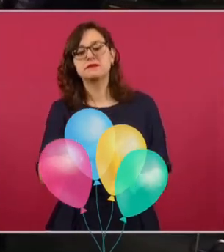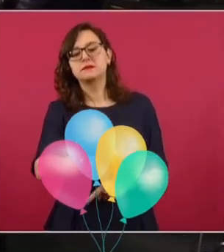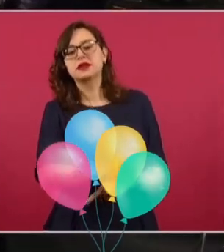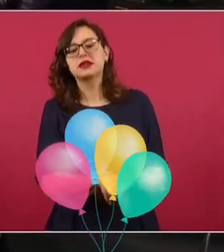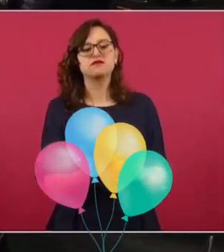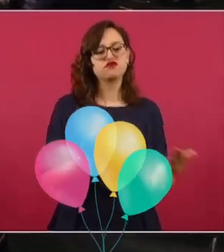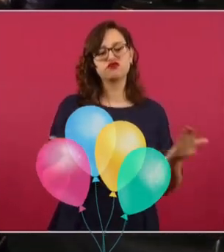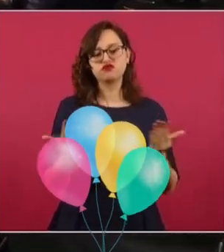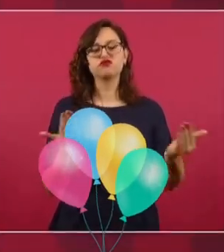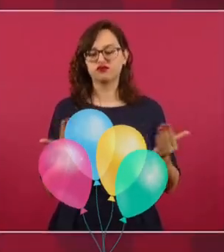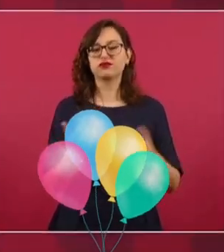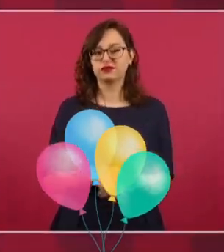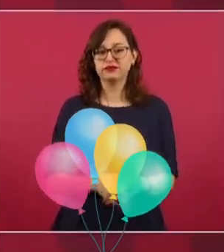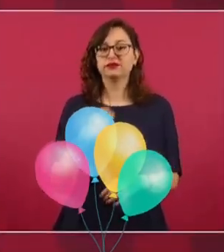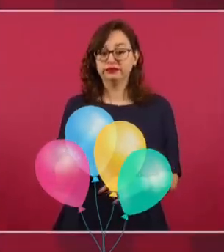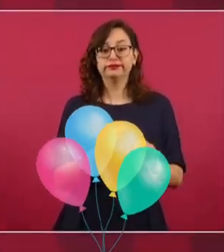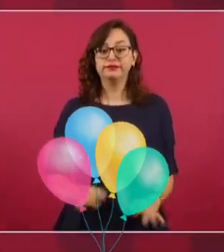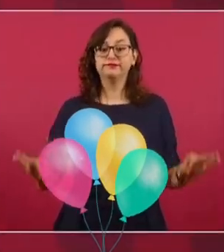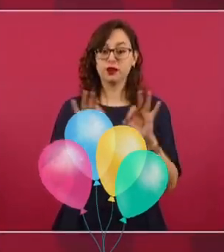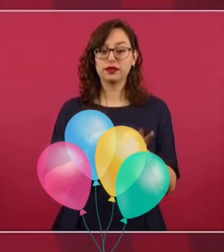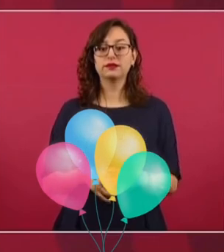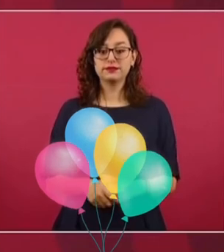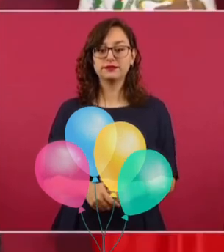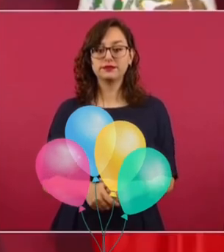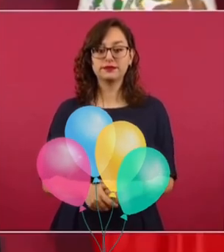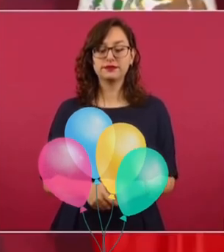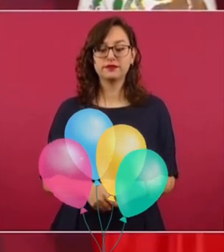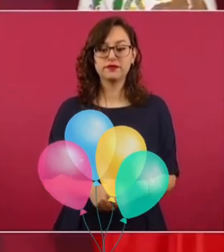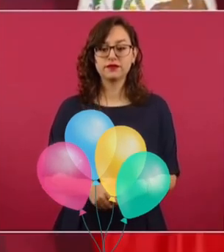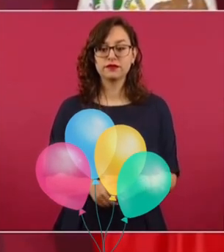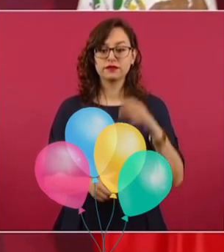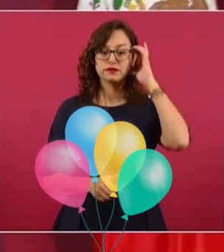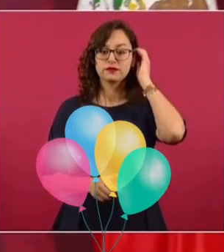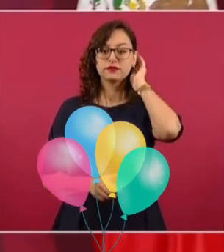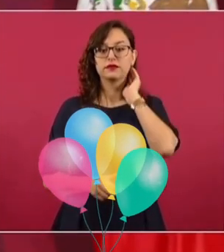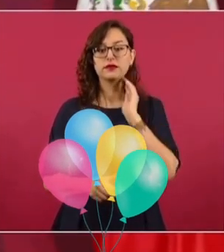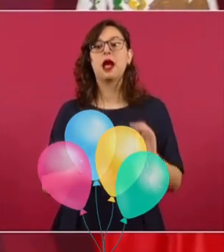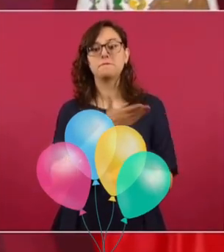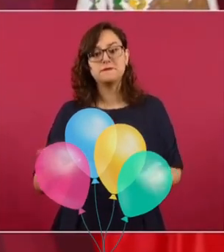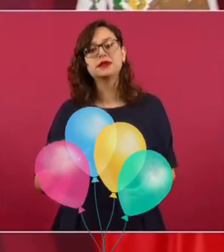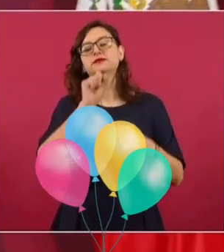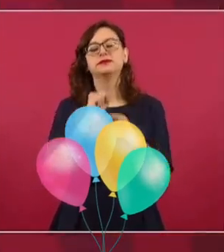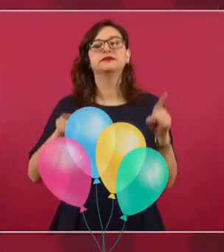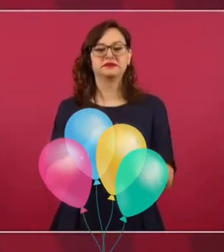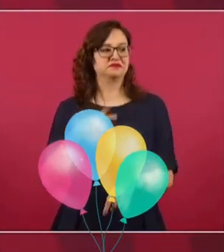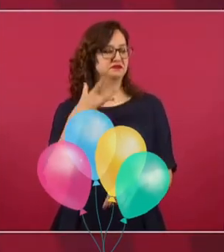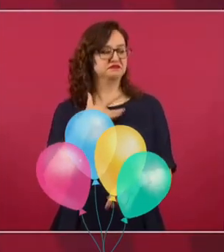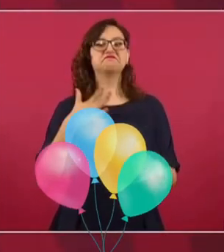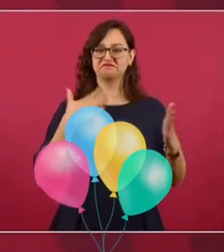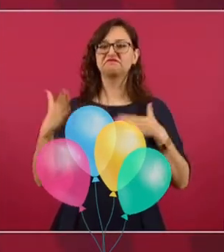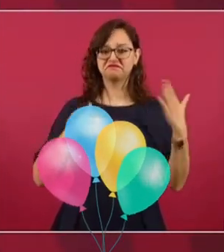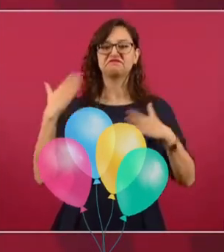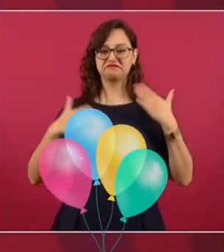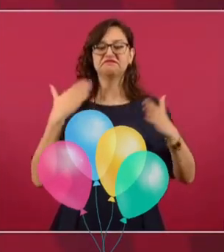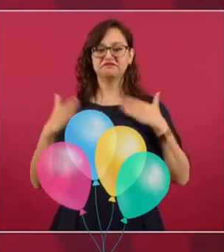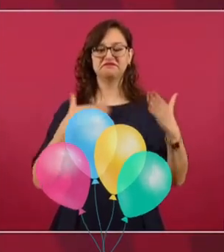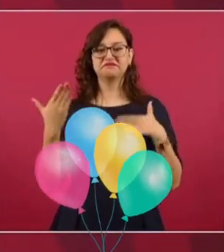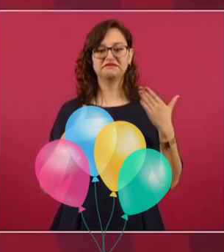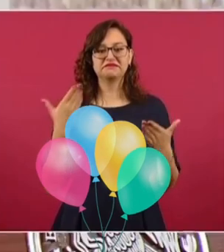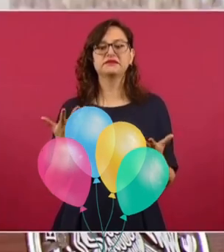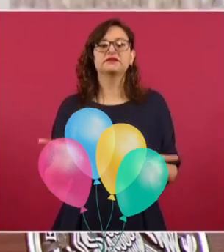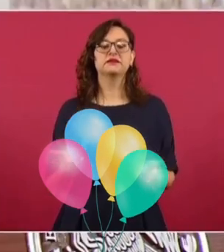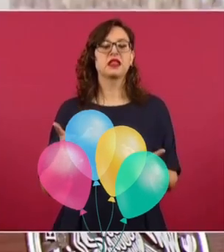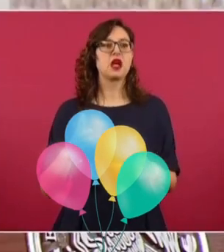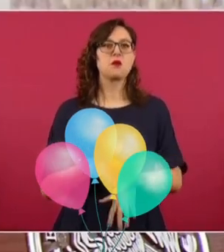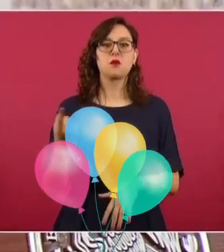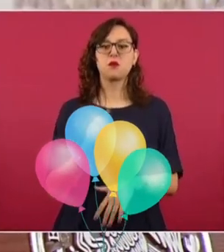las mentiras de la semana. Y además es divertido, con todo respeto, porque antes se le